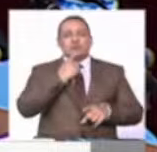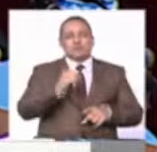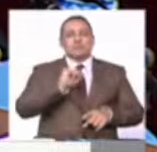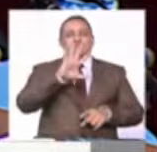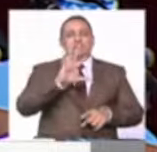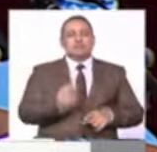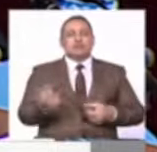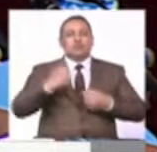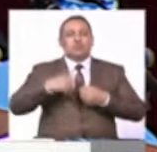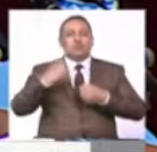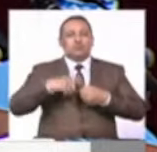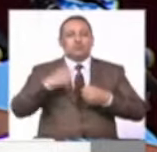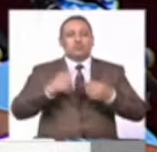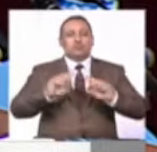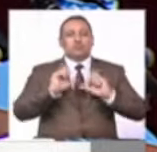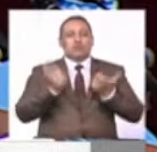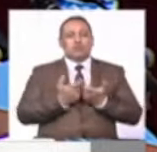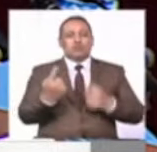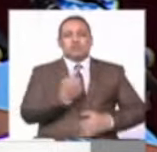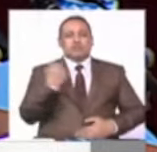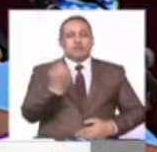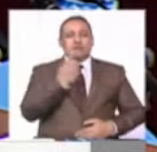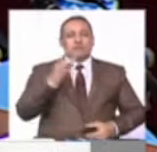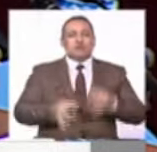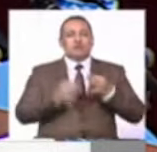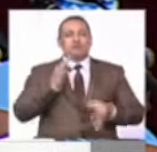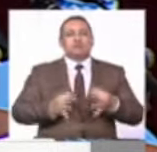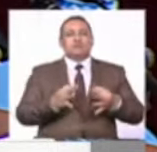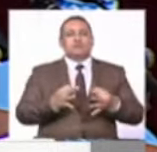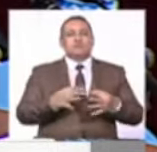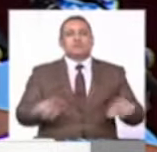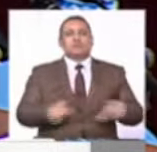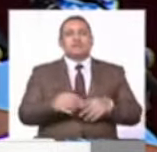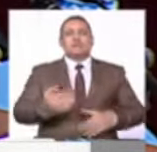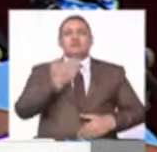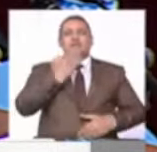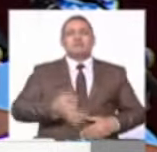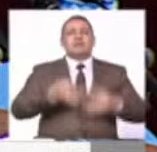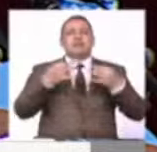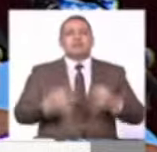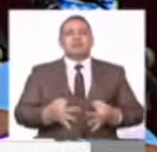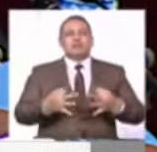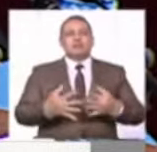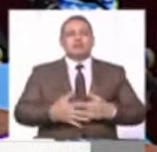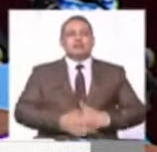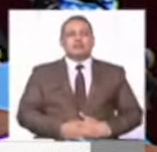integrantes de la junta Nacional de Justicia Quién va a